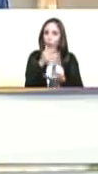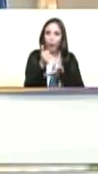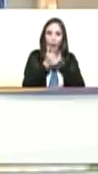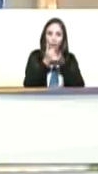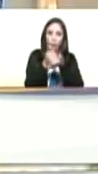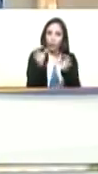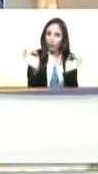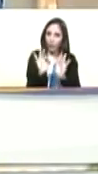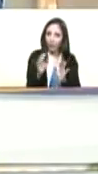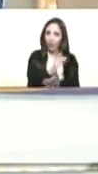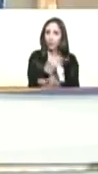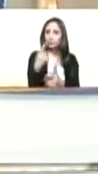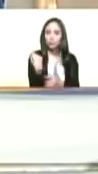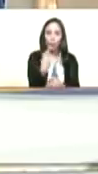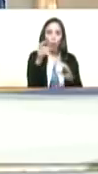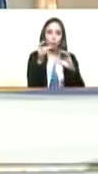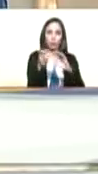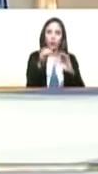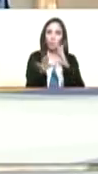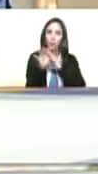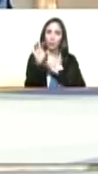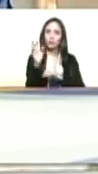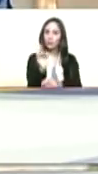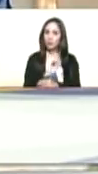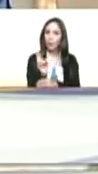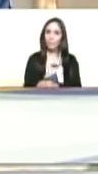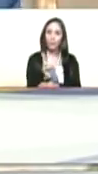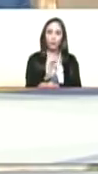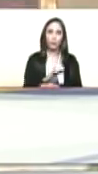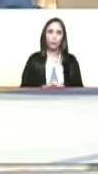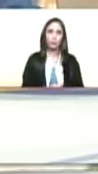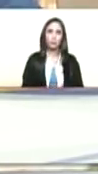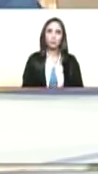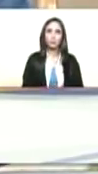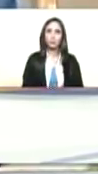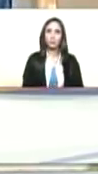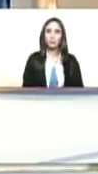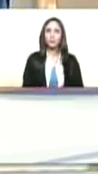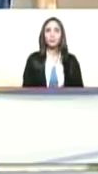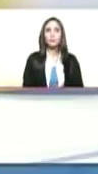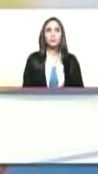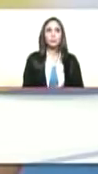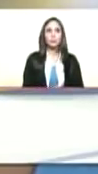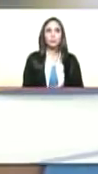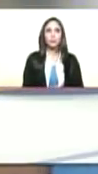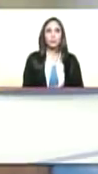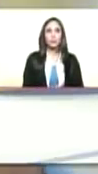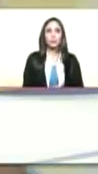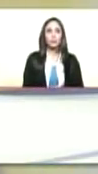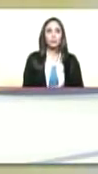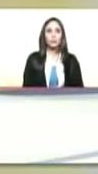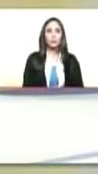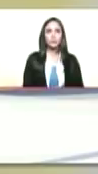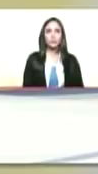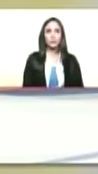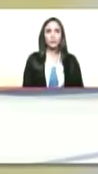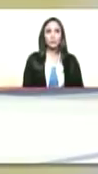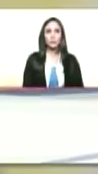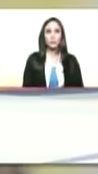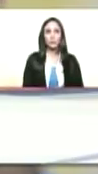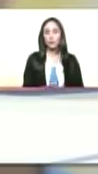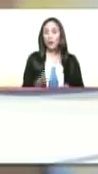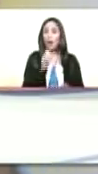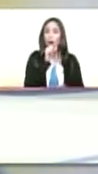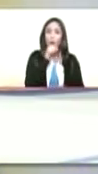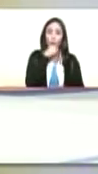sin intermediarios, sin papeleo. Directo del carnet de la patria, directo a la viejita,